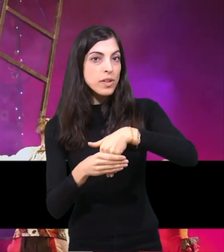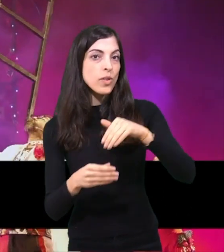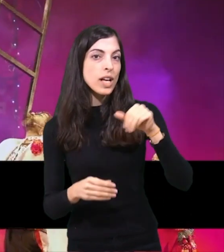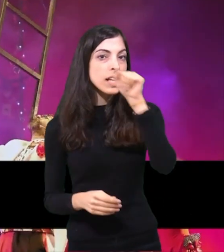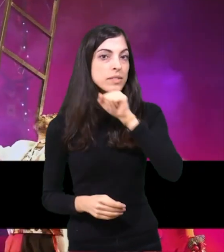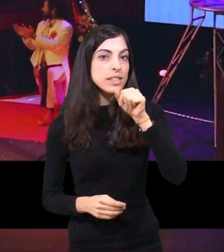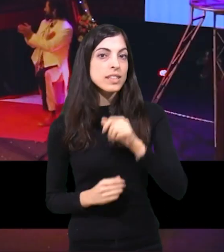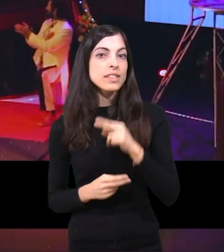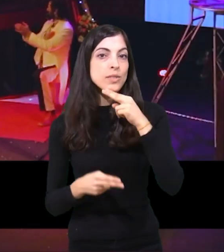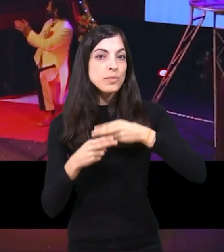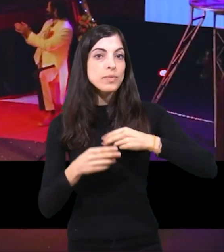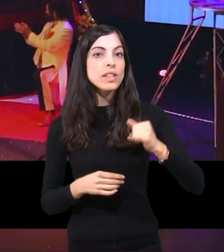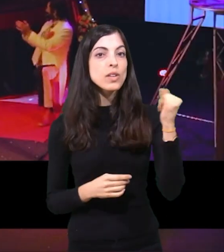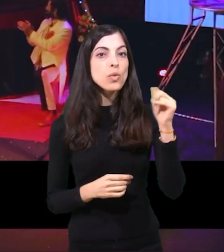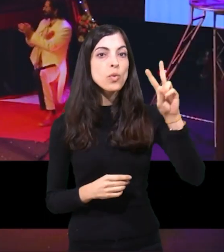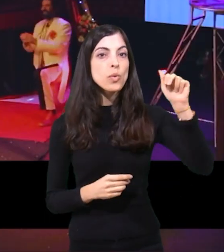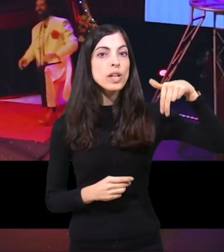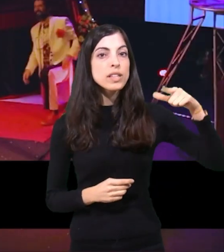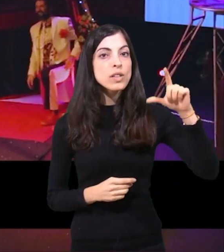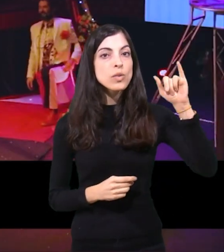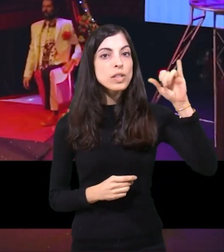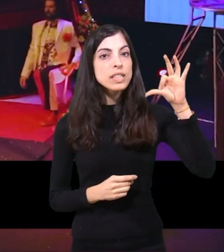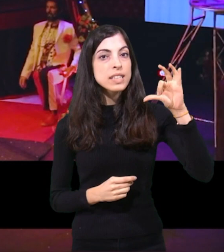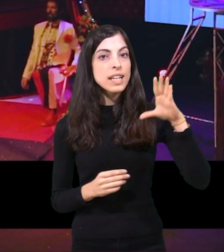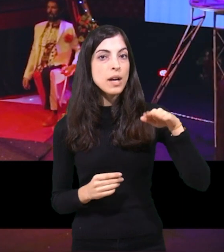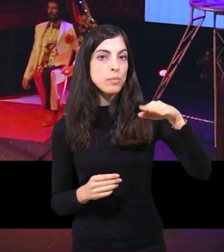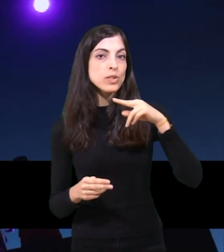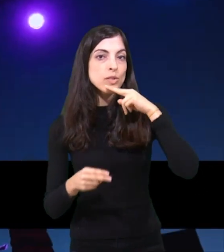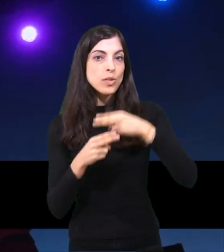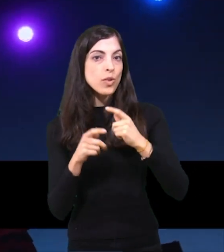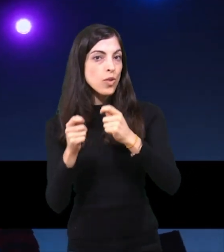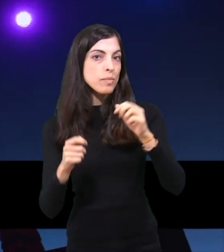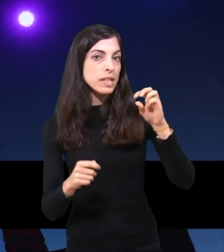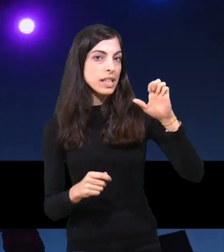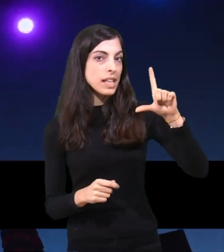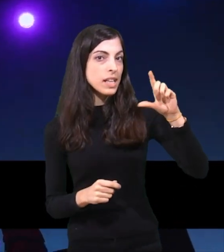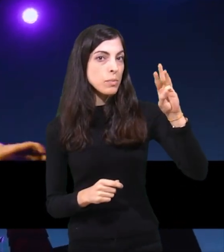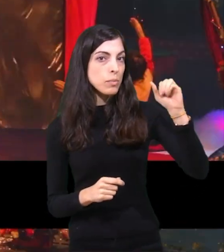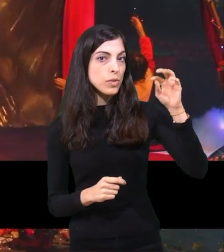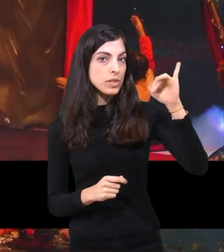Campos El Poti, una de las voces más privilegiadas de esta ciudad aún por descubrir.